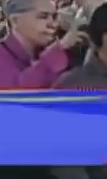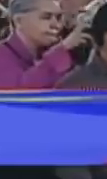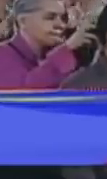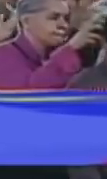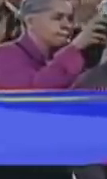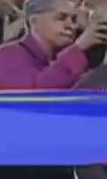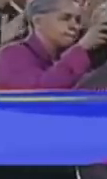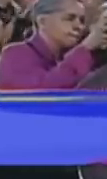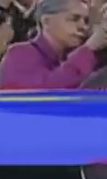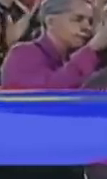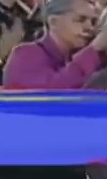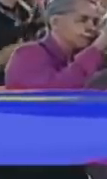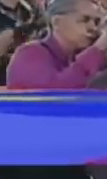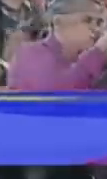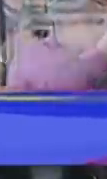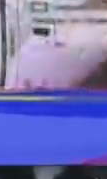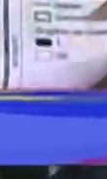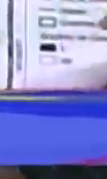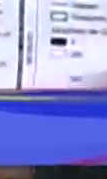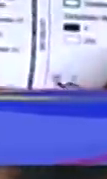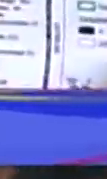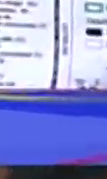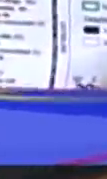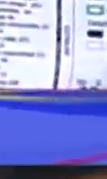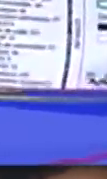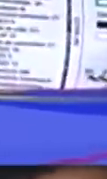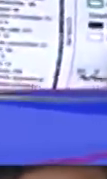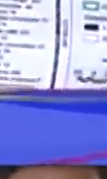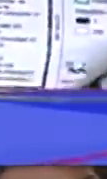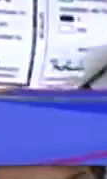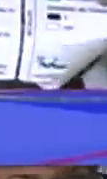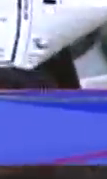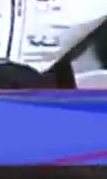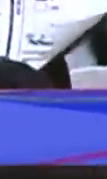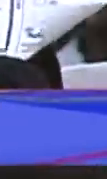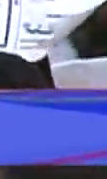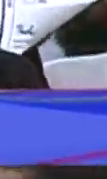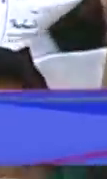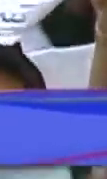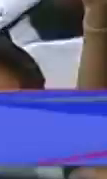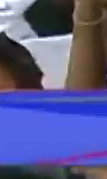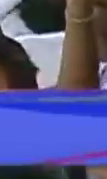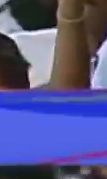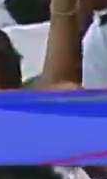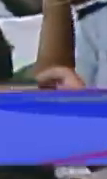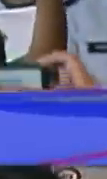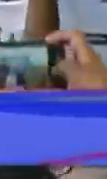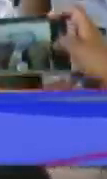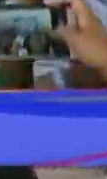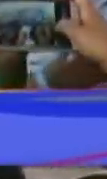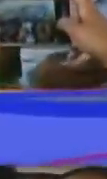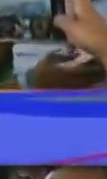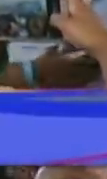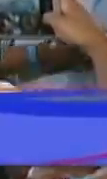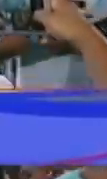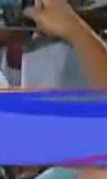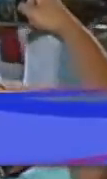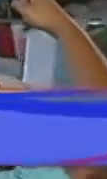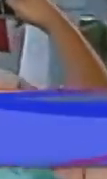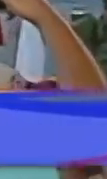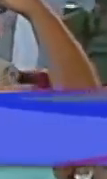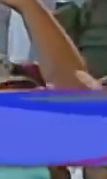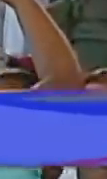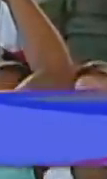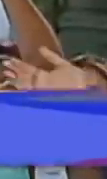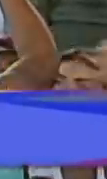Palacio de Miraflores. También coordinan en todas las instancias de gobierno todas las políticas de estos cuadrantes de paz y garantizan cada